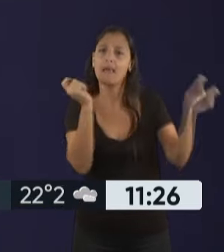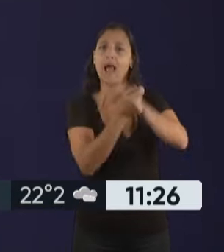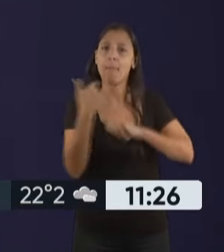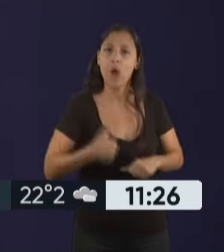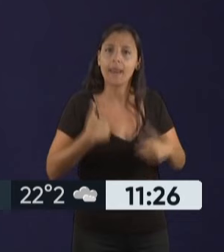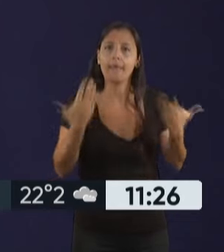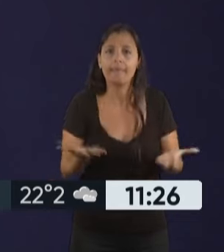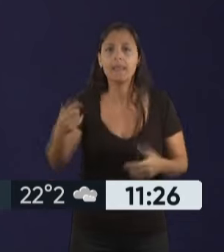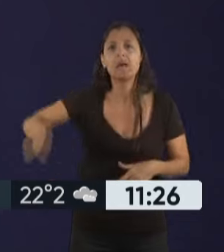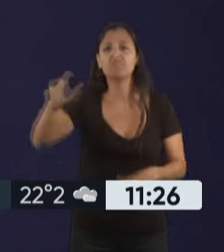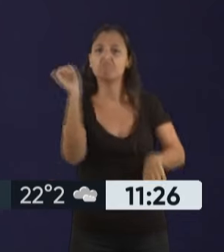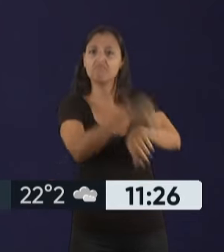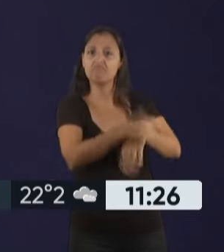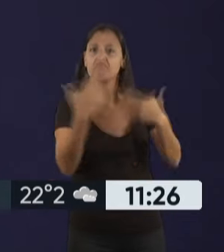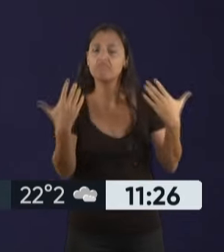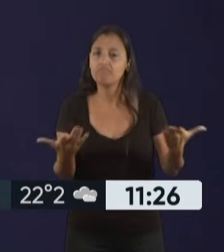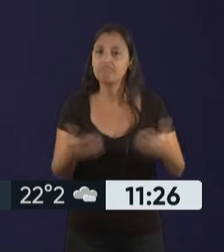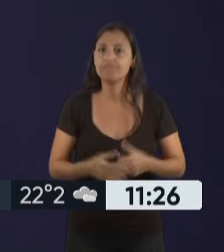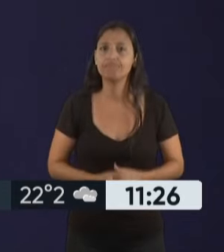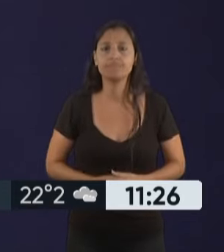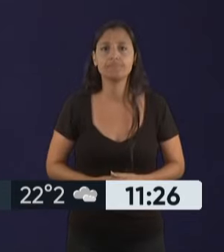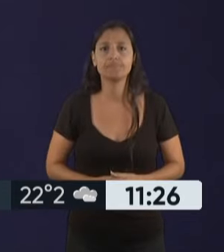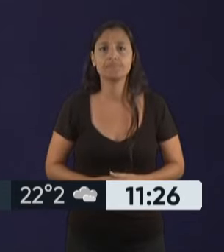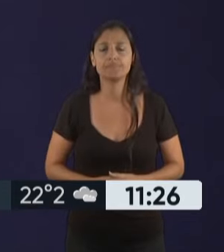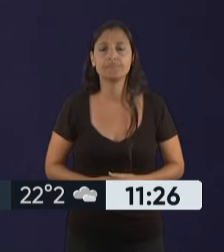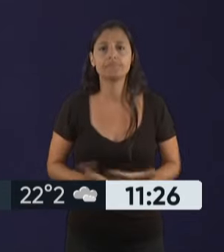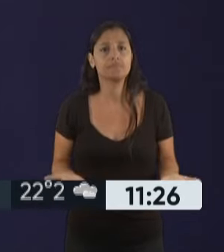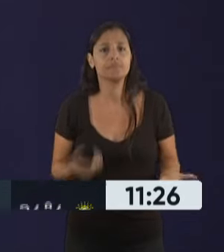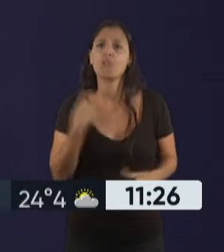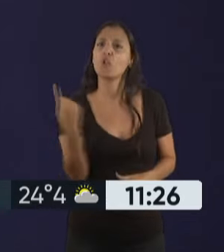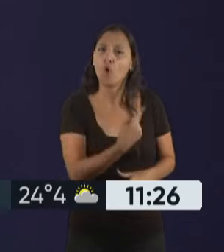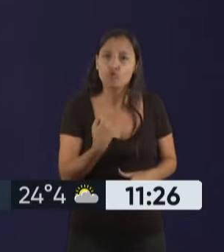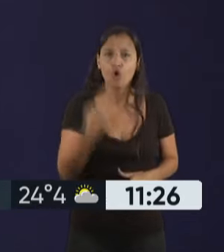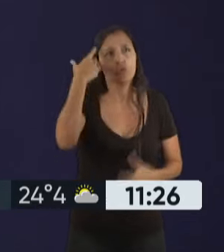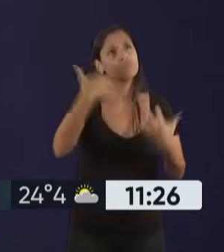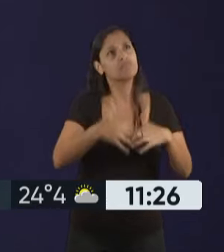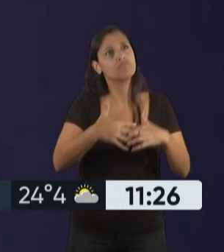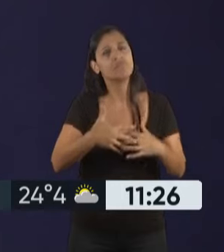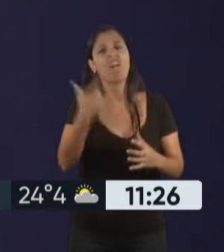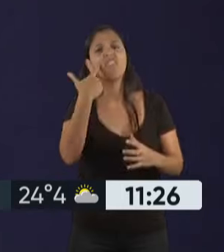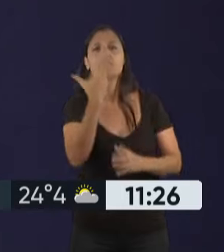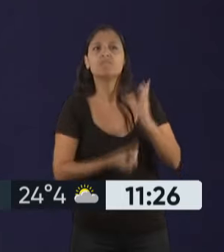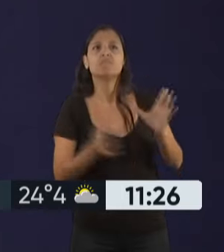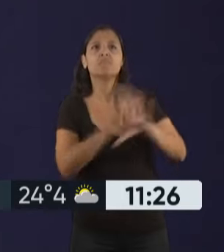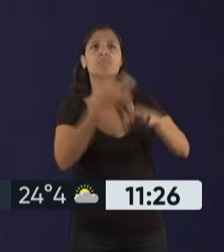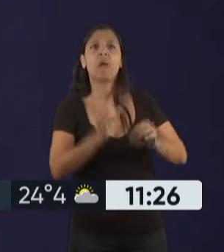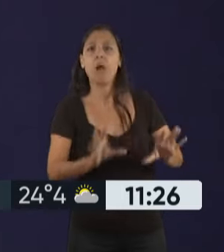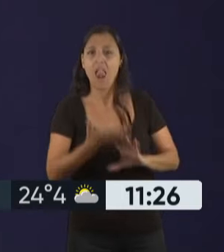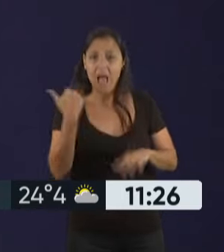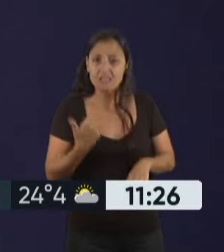Así que digamos que no una autocrítica no es compatible con lo que ocurrió